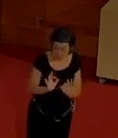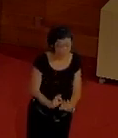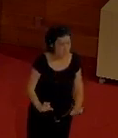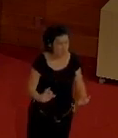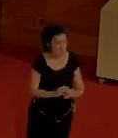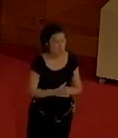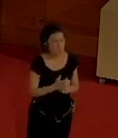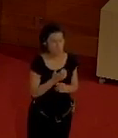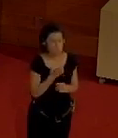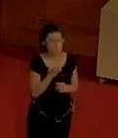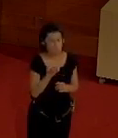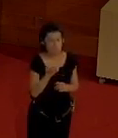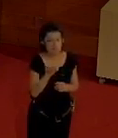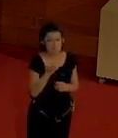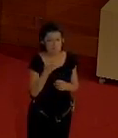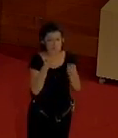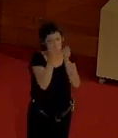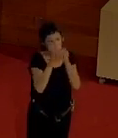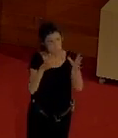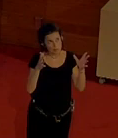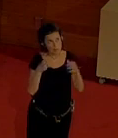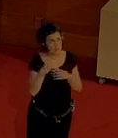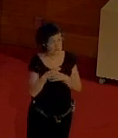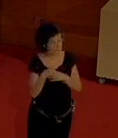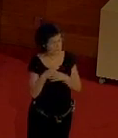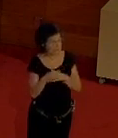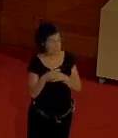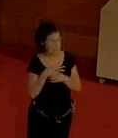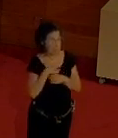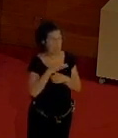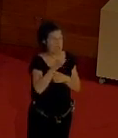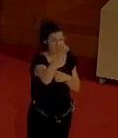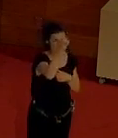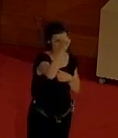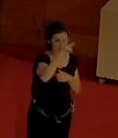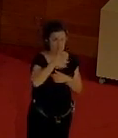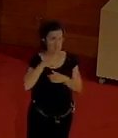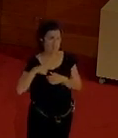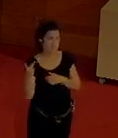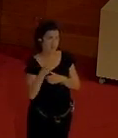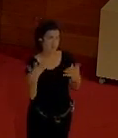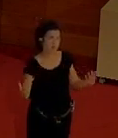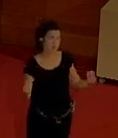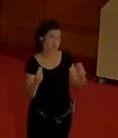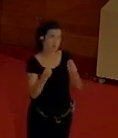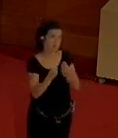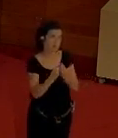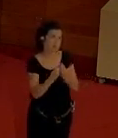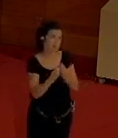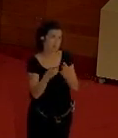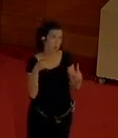sueña ahora mismo con que los bricks van a conseguir poner a India y a China juntos para trabajar en línea con